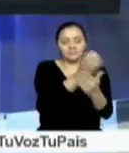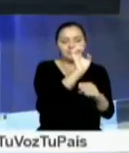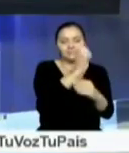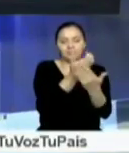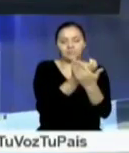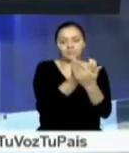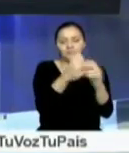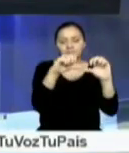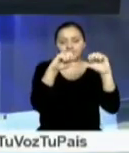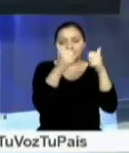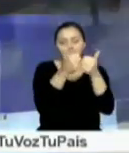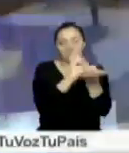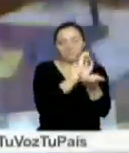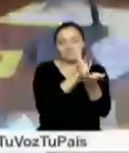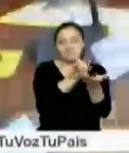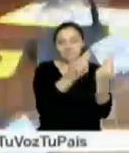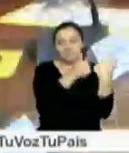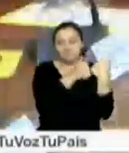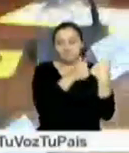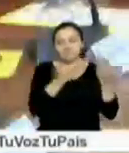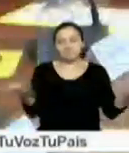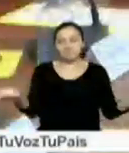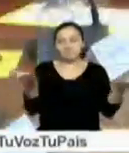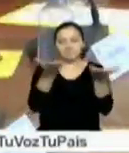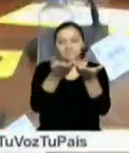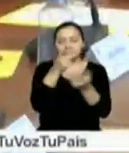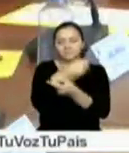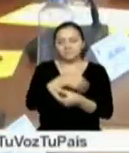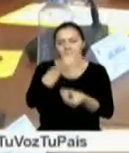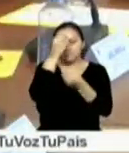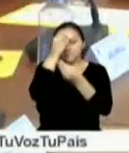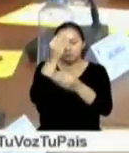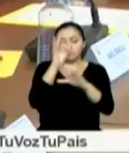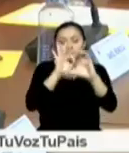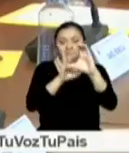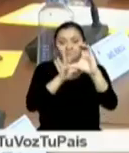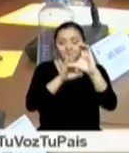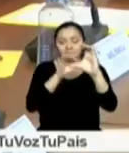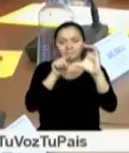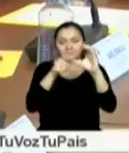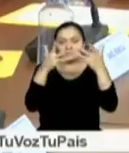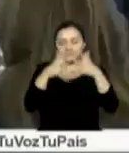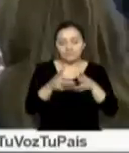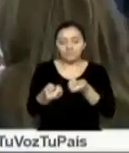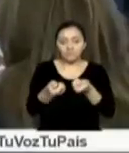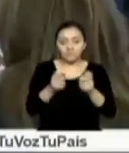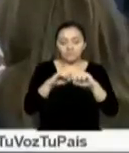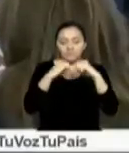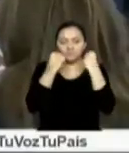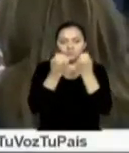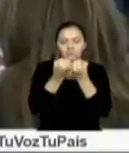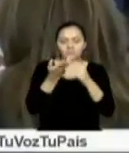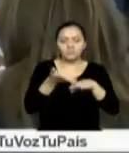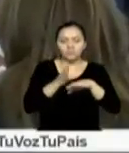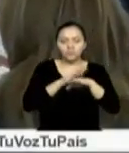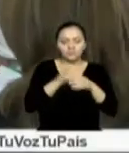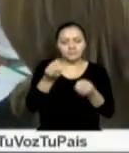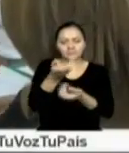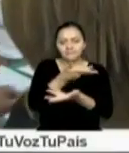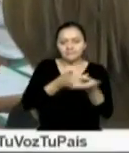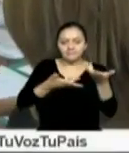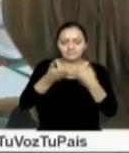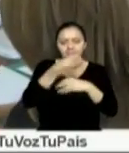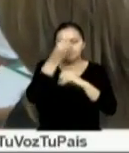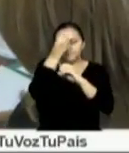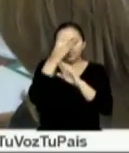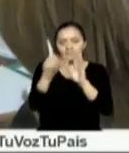asamblea nacional el detalle del informe del Consejo de participación ciudadana y control social sobre la socialización del proyecto